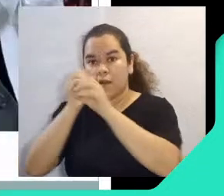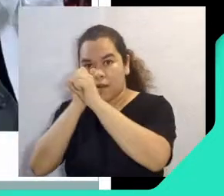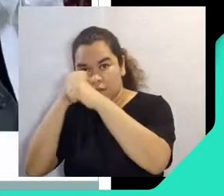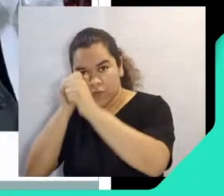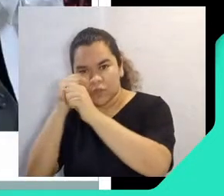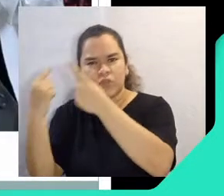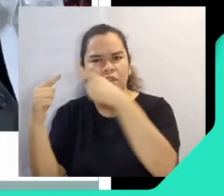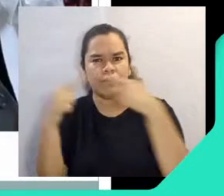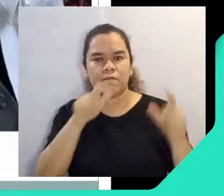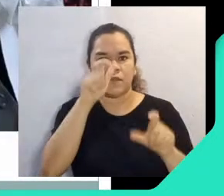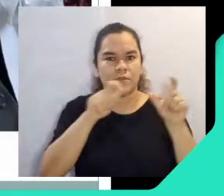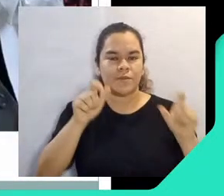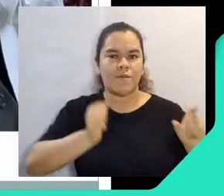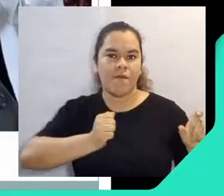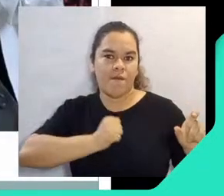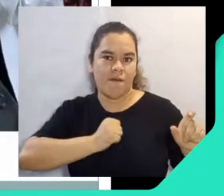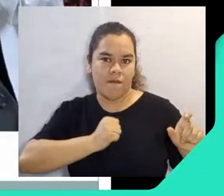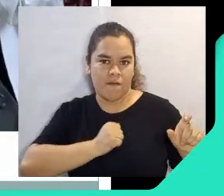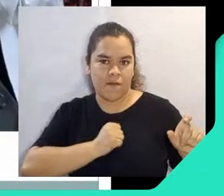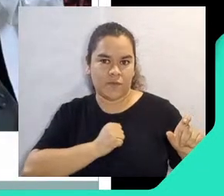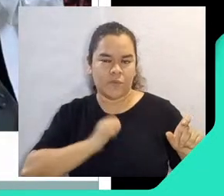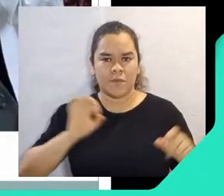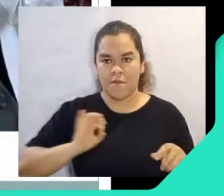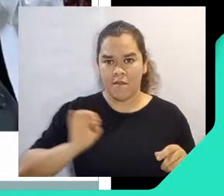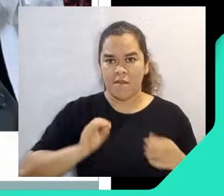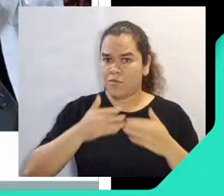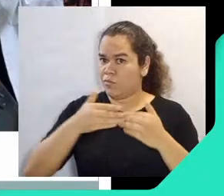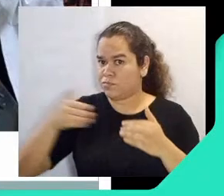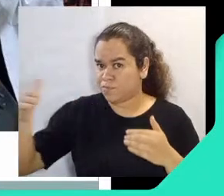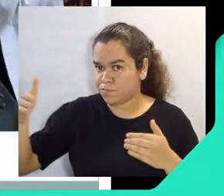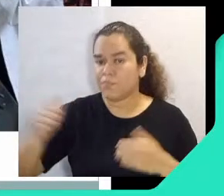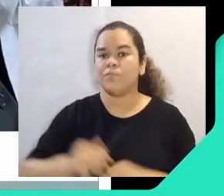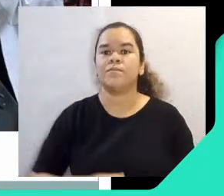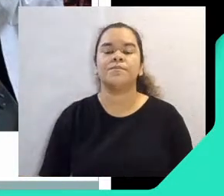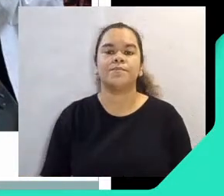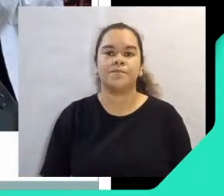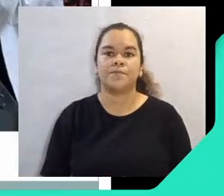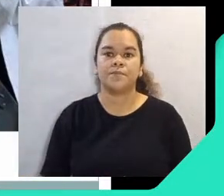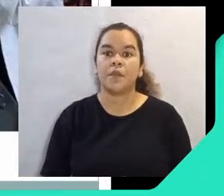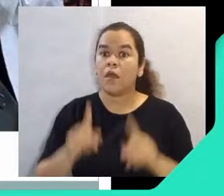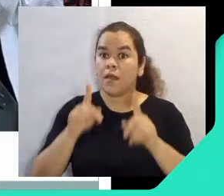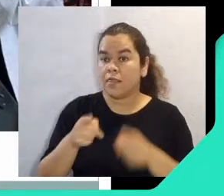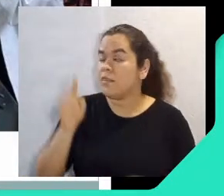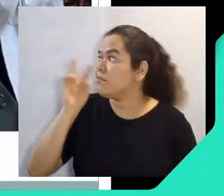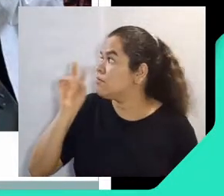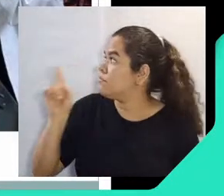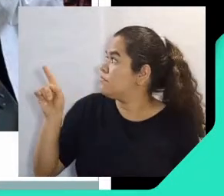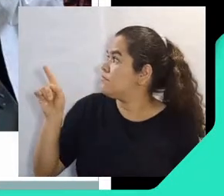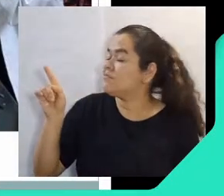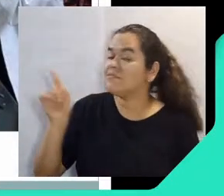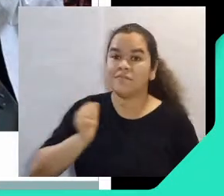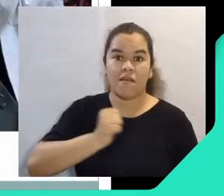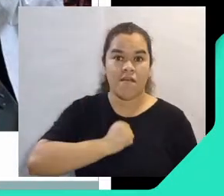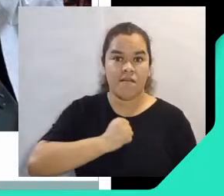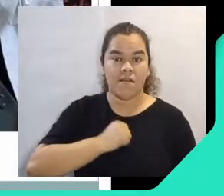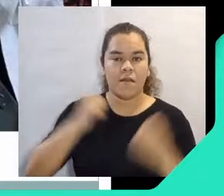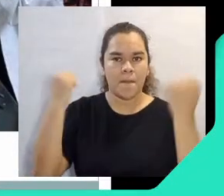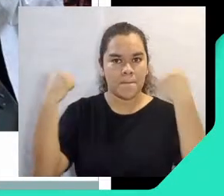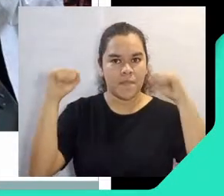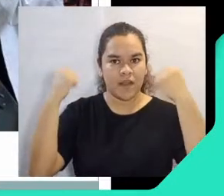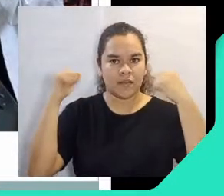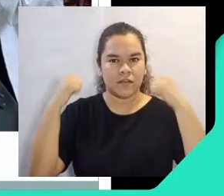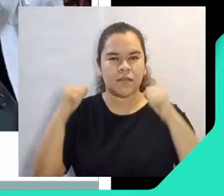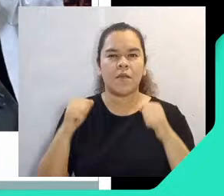de la carrera. Tenemos también, como ven, los chicos practican con simuladores de brazos que